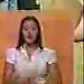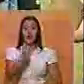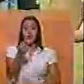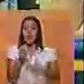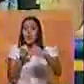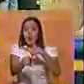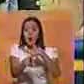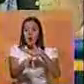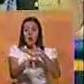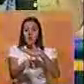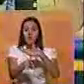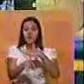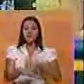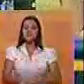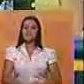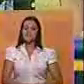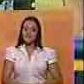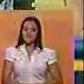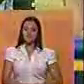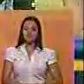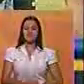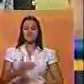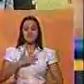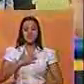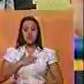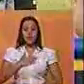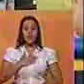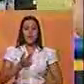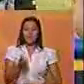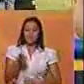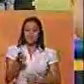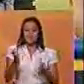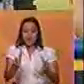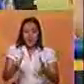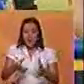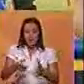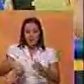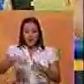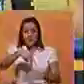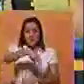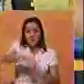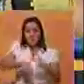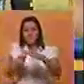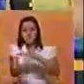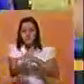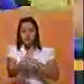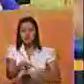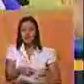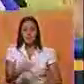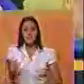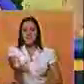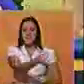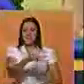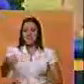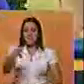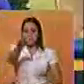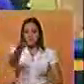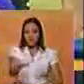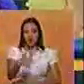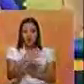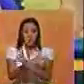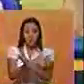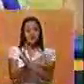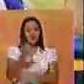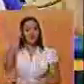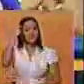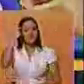primera división. Y bueno, agarré la pelota, hice una pared con Daniel Delfino, que es excelente jugador, todos saben la historia